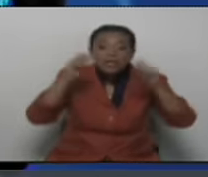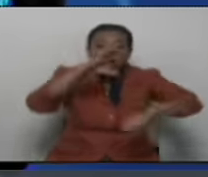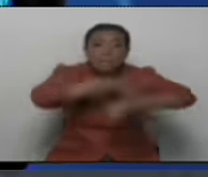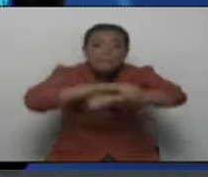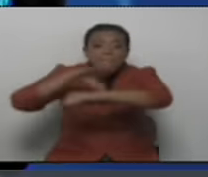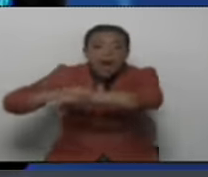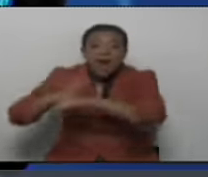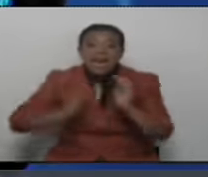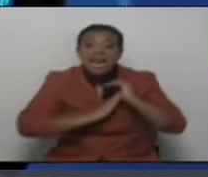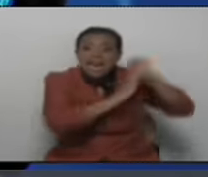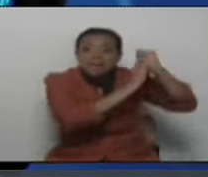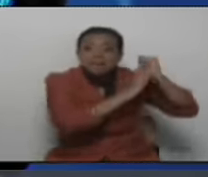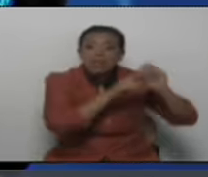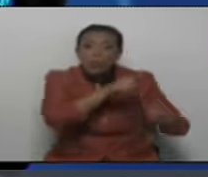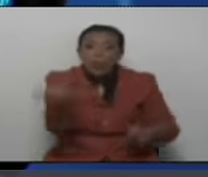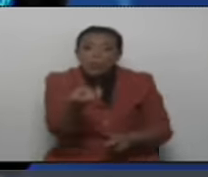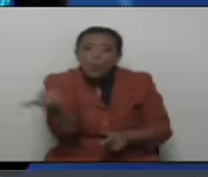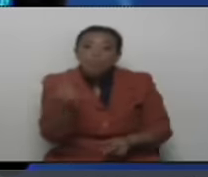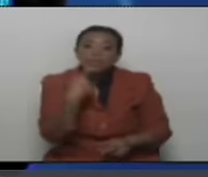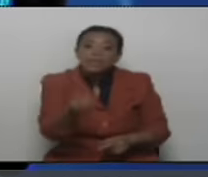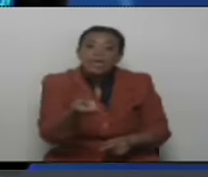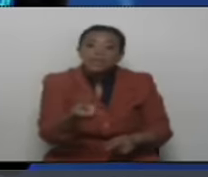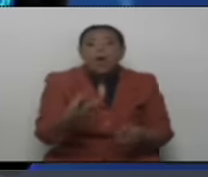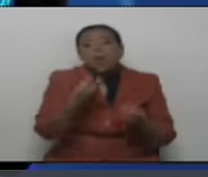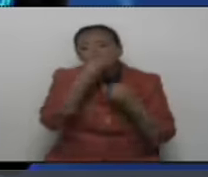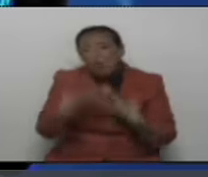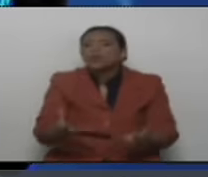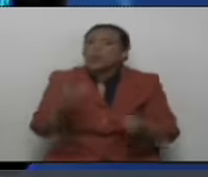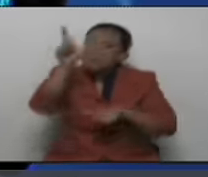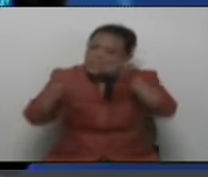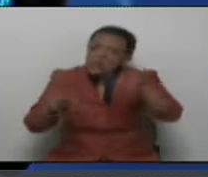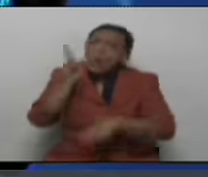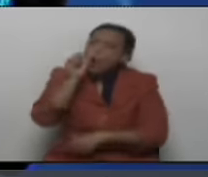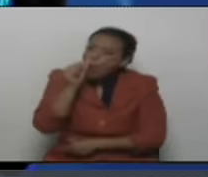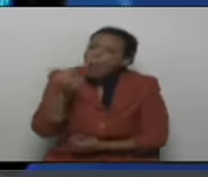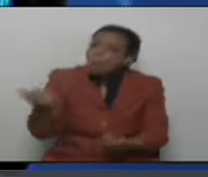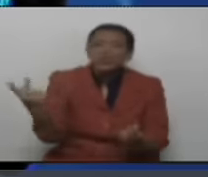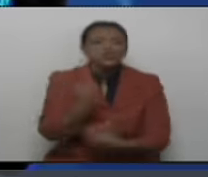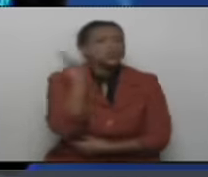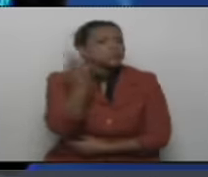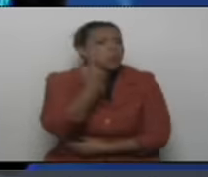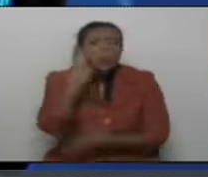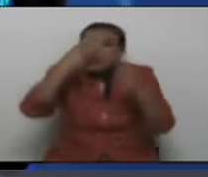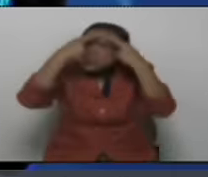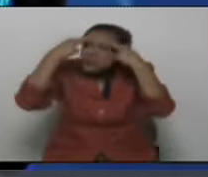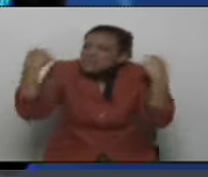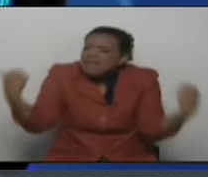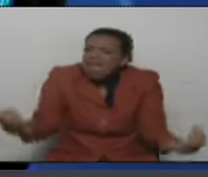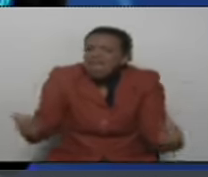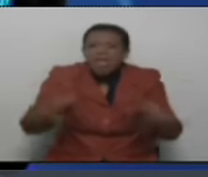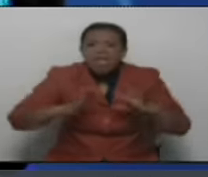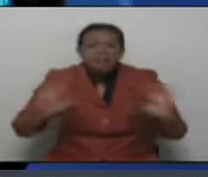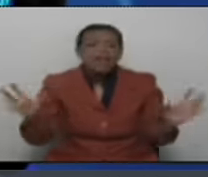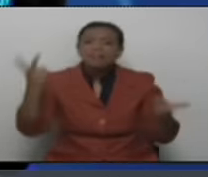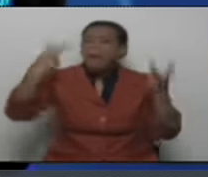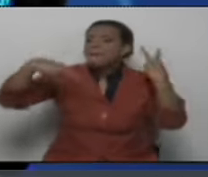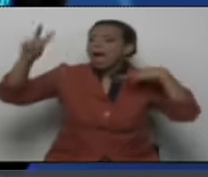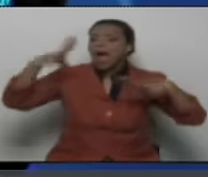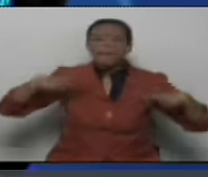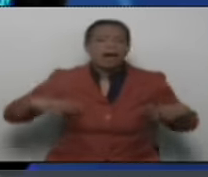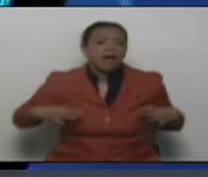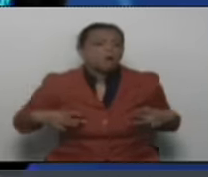capturados, ya diciendo que eran unos buenos muchachos, que ellos estaban, era de vacaciones.